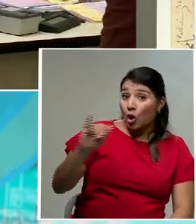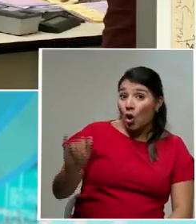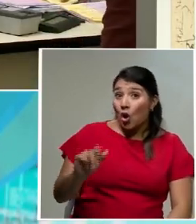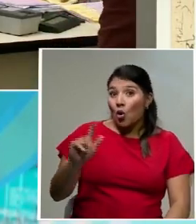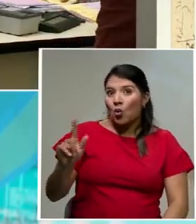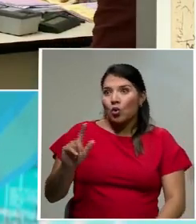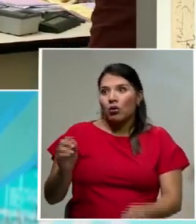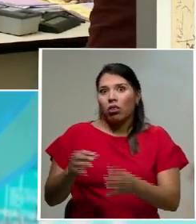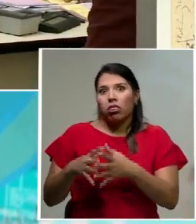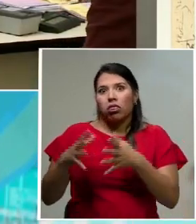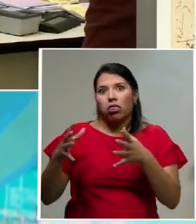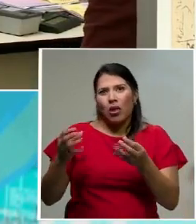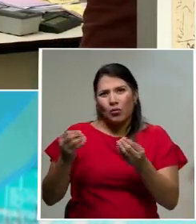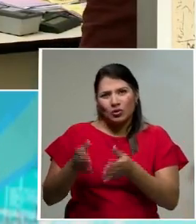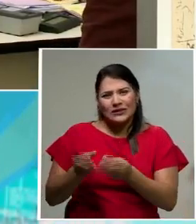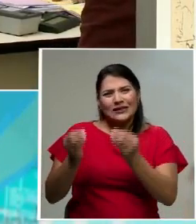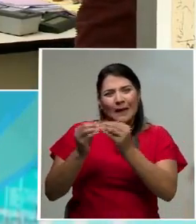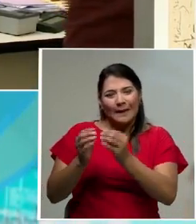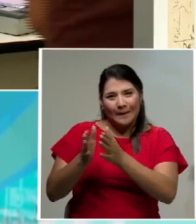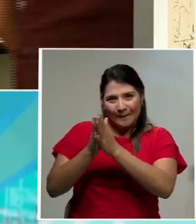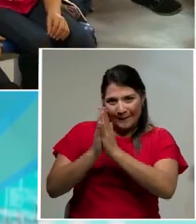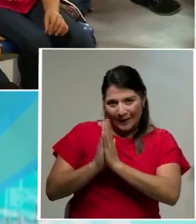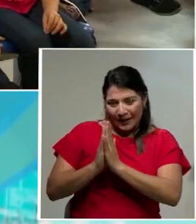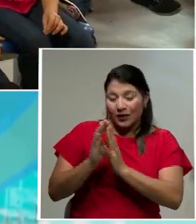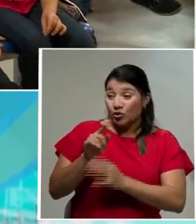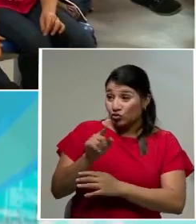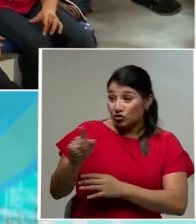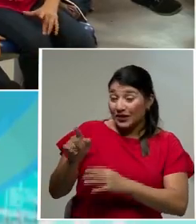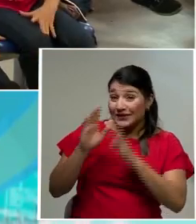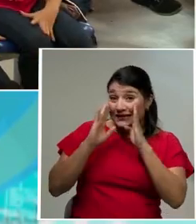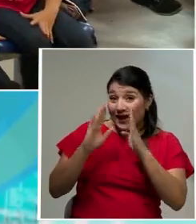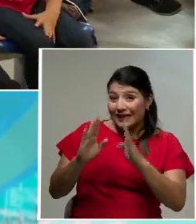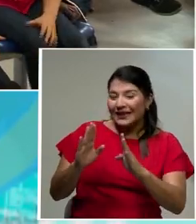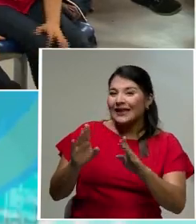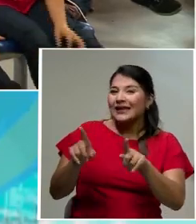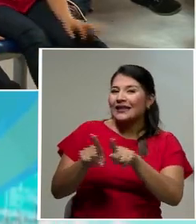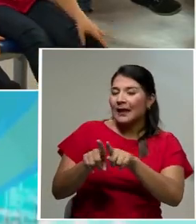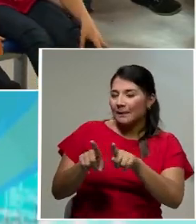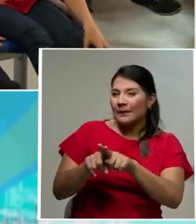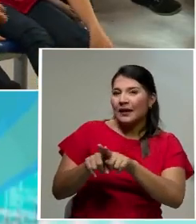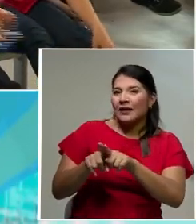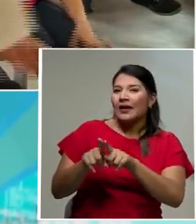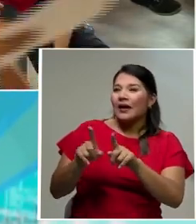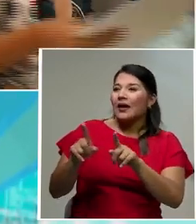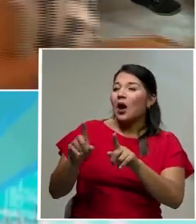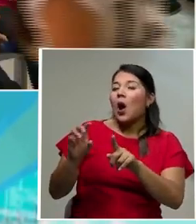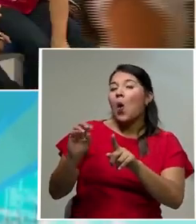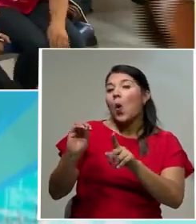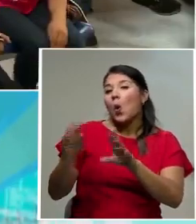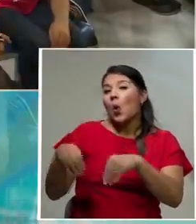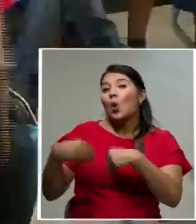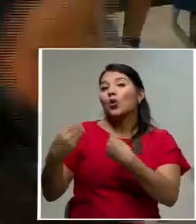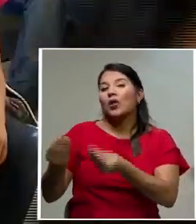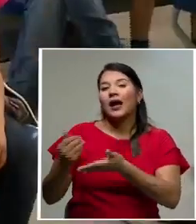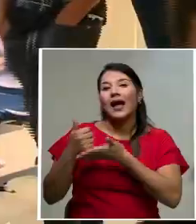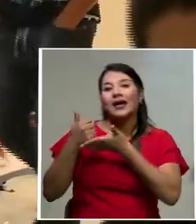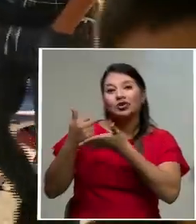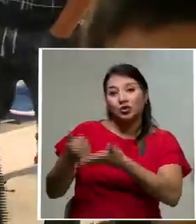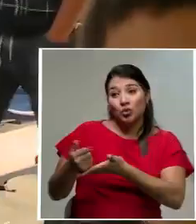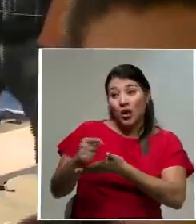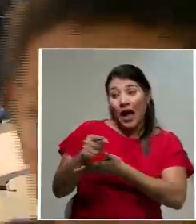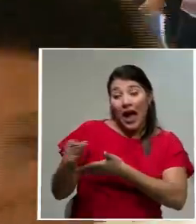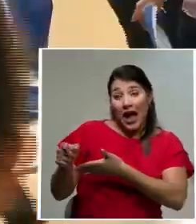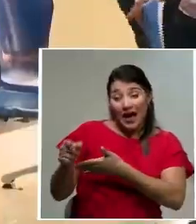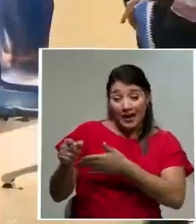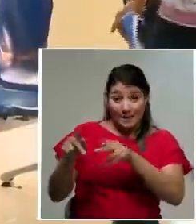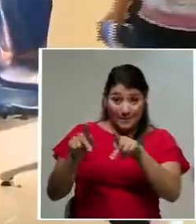en la atención que realizan ustedes. Recordemos que ustedes también atienden, ofrecen un tipo de servicio de ayuda a la comunidad